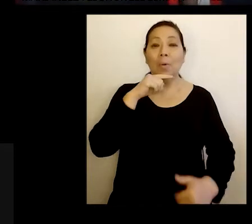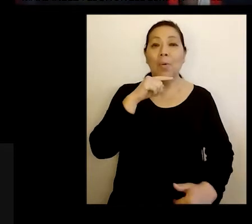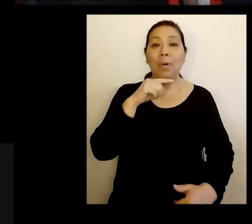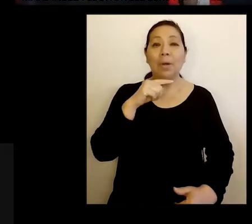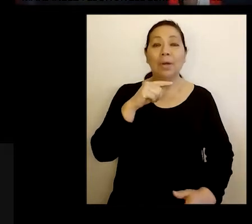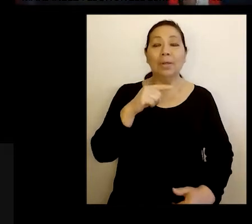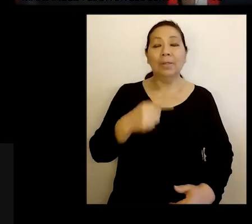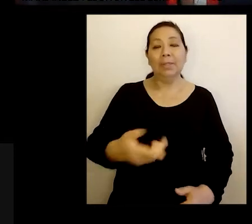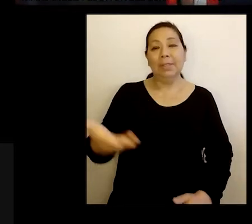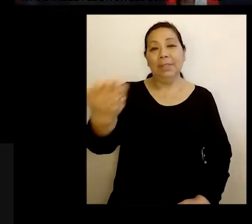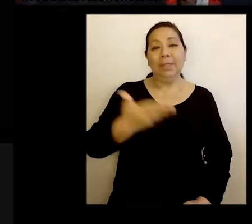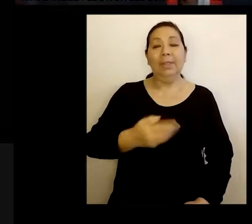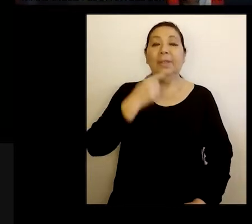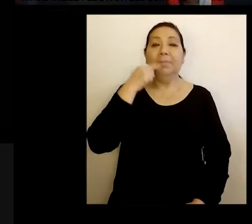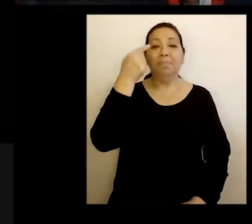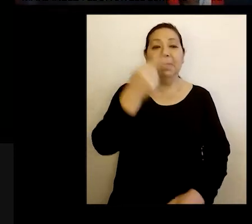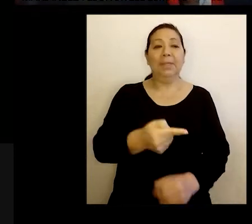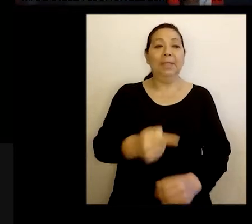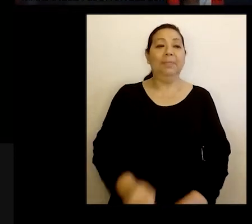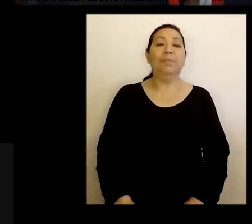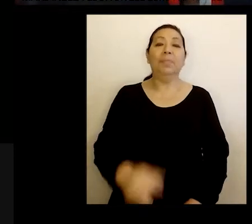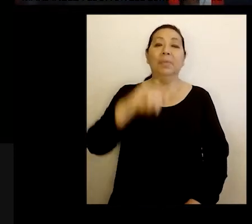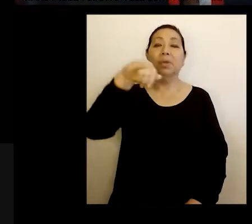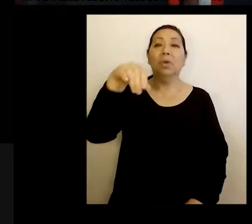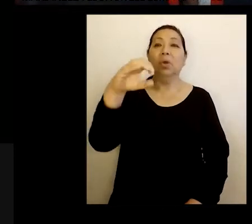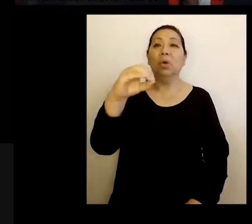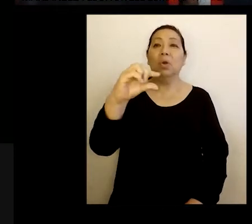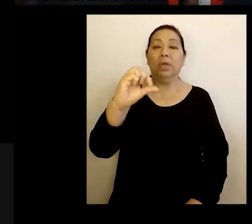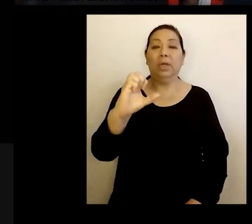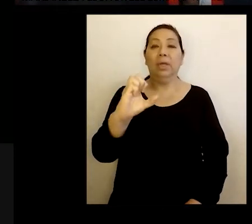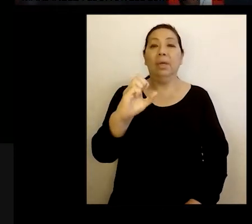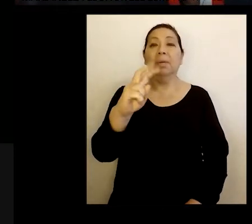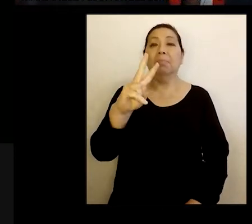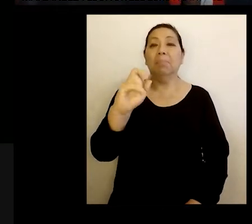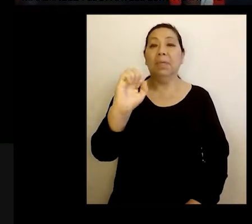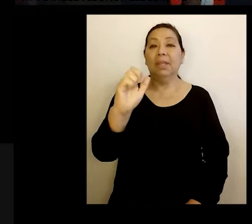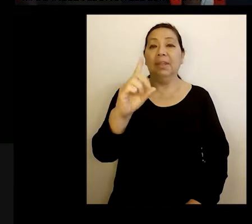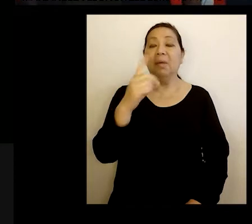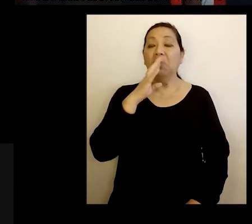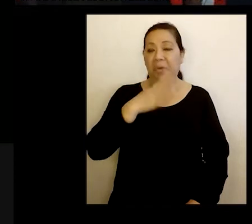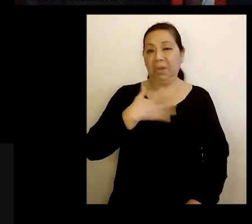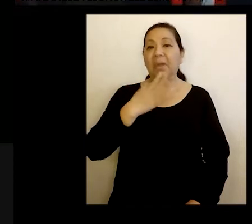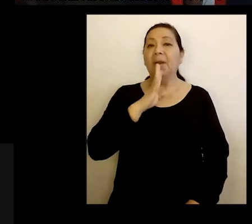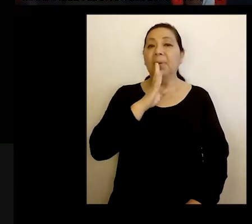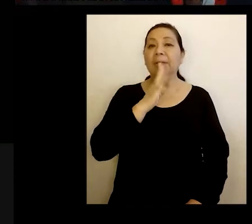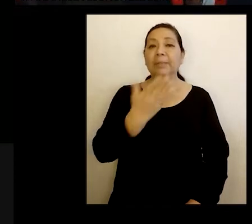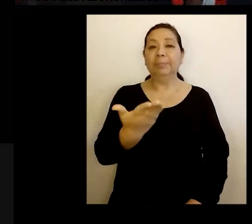Abogado de la parte demandante, Jorge Vidal, ¿puede hacer uso de la palabra?